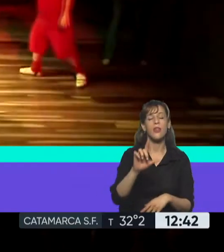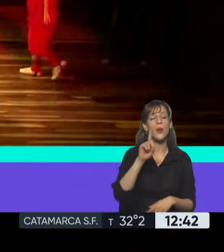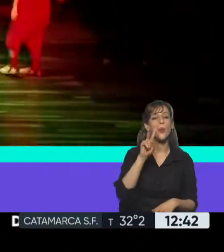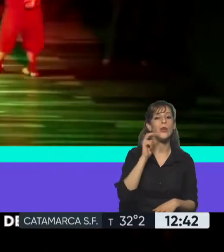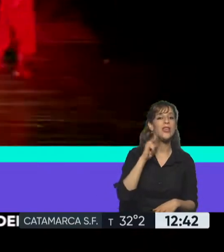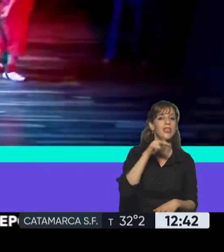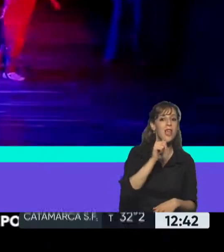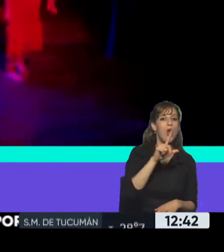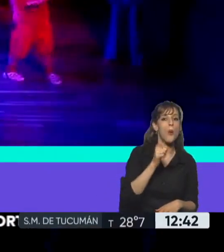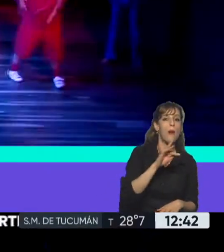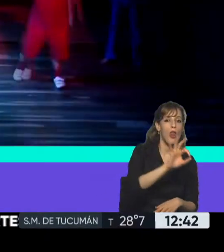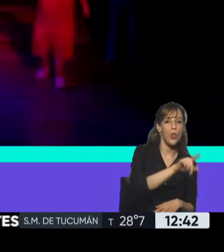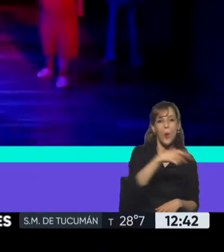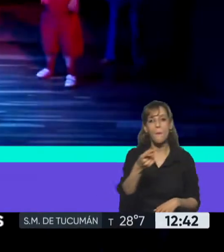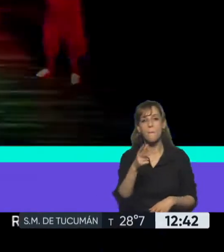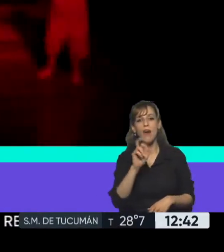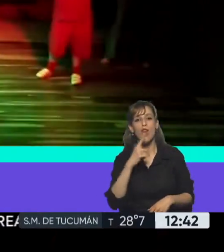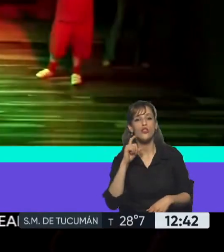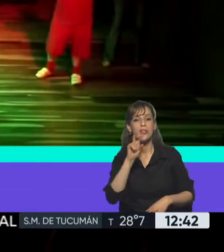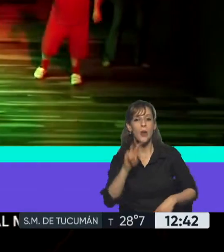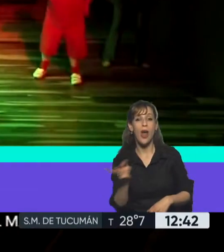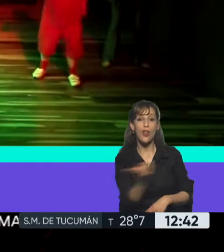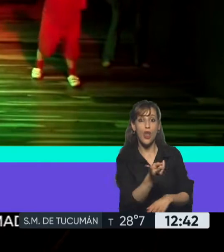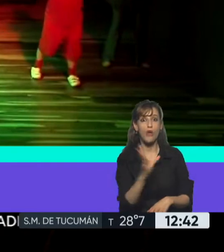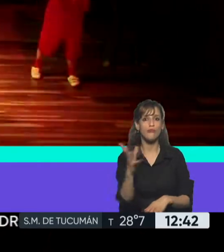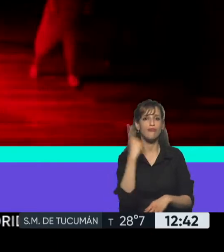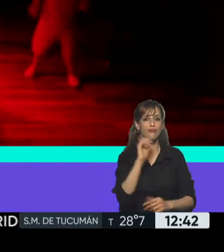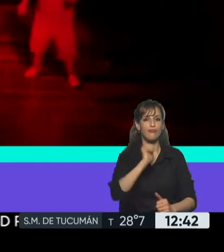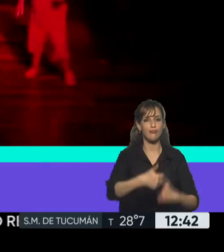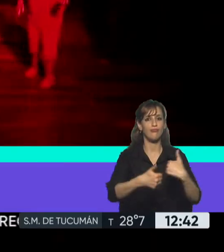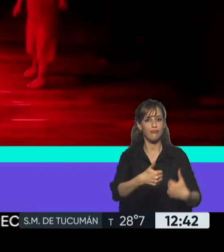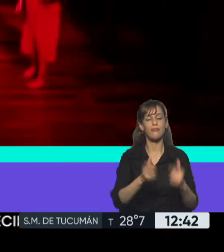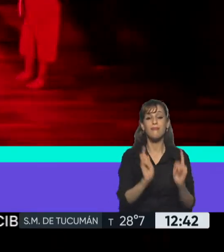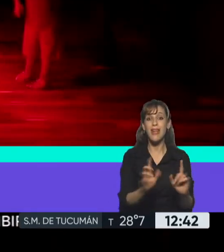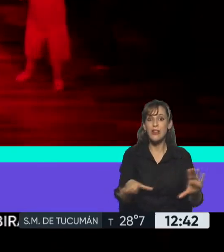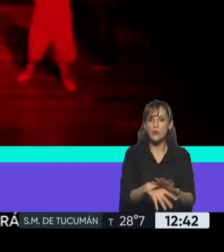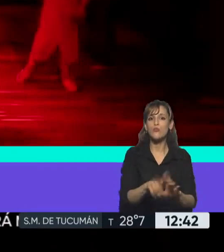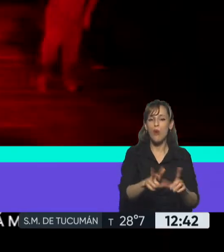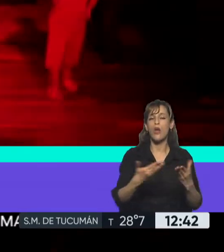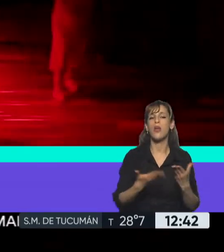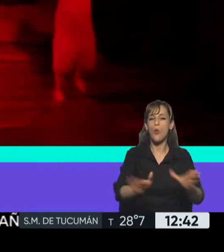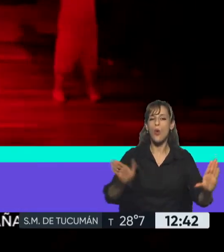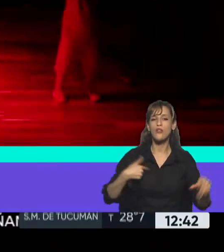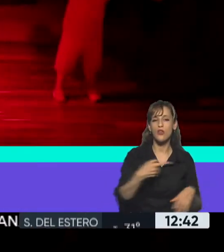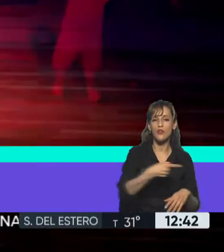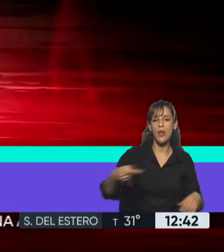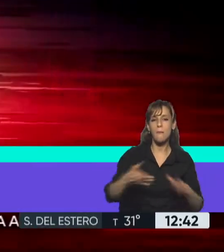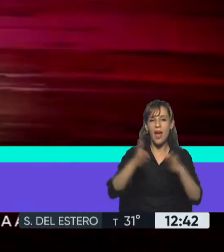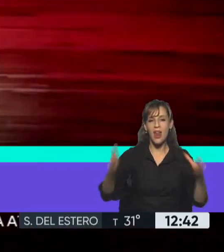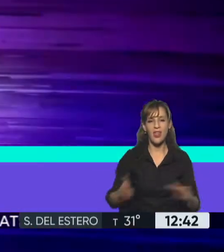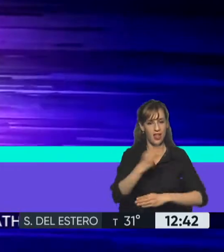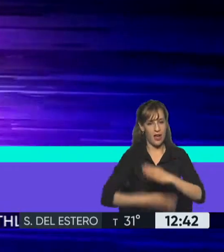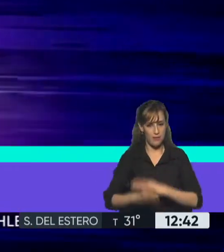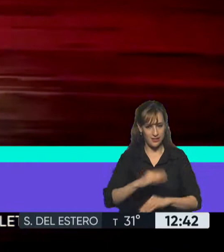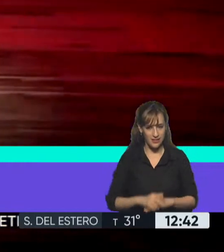y Pablo Silva. Es en coincidencia justamente con la inauguración de la Semana de la Discapacidad,